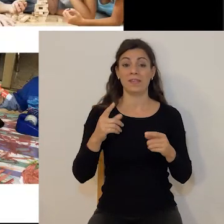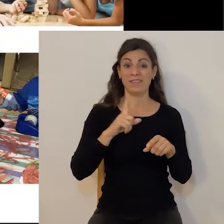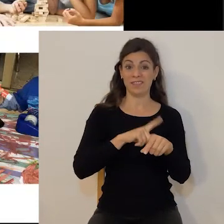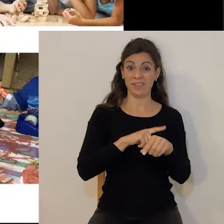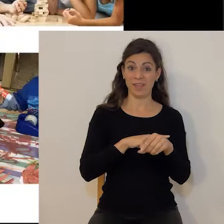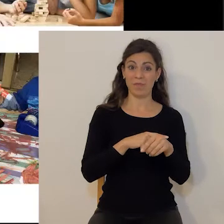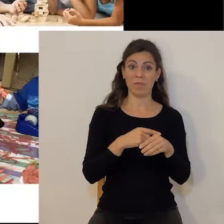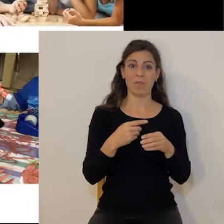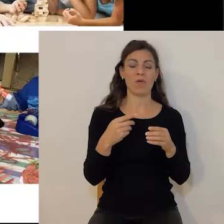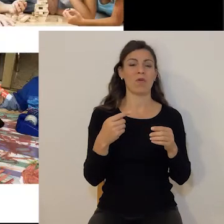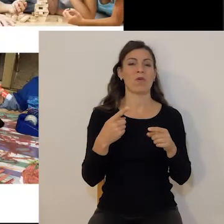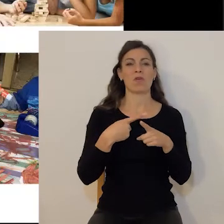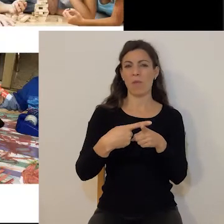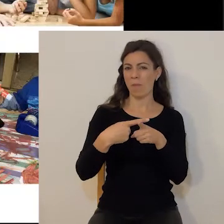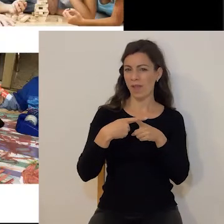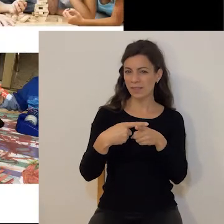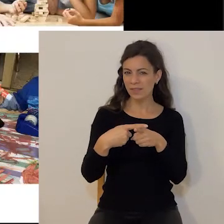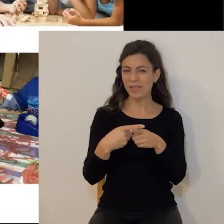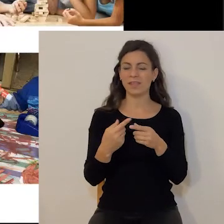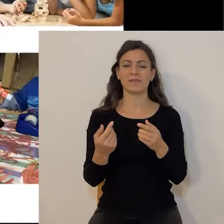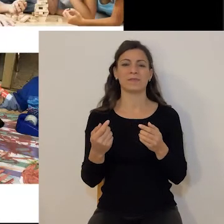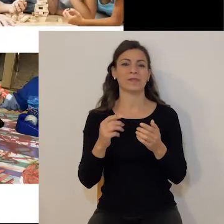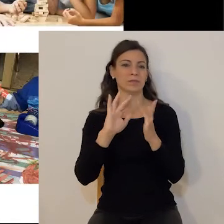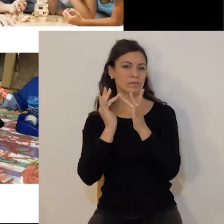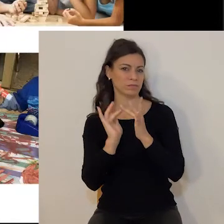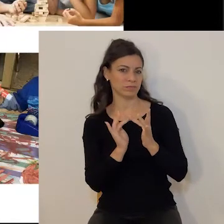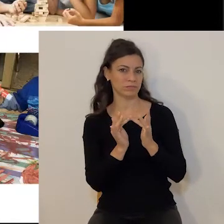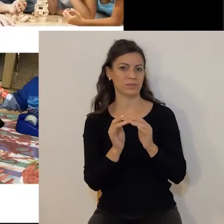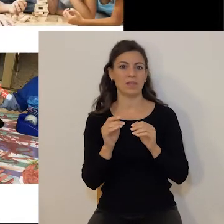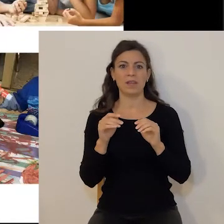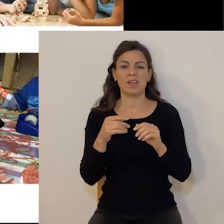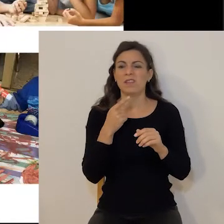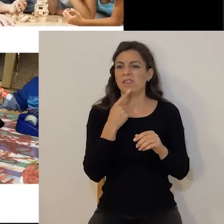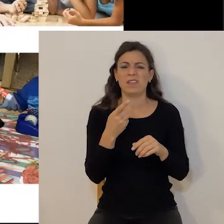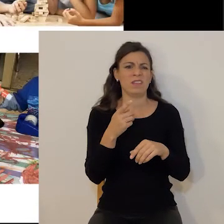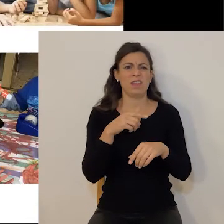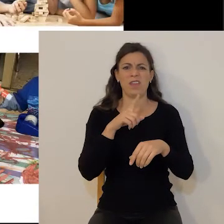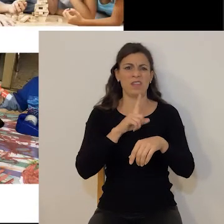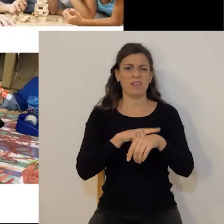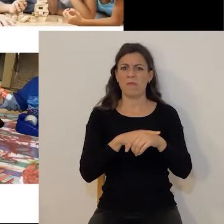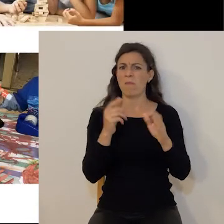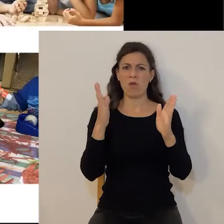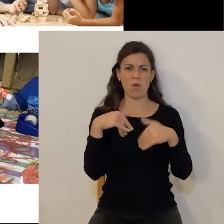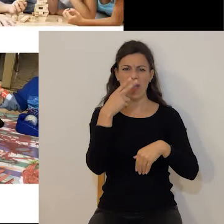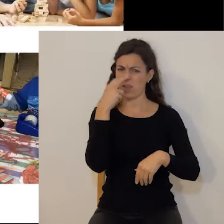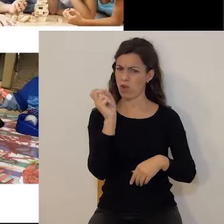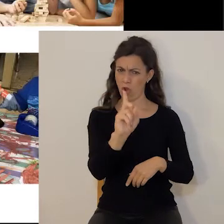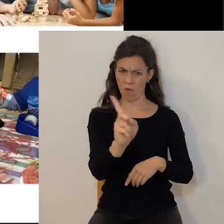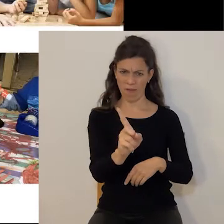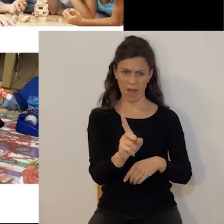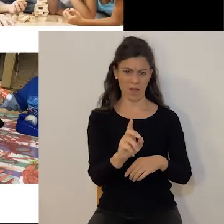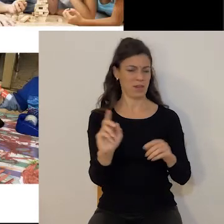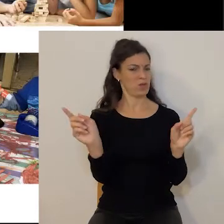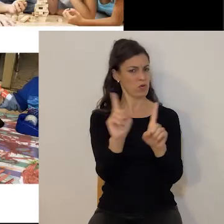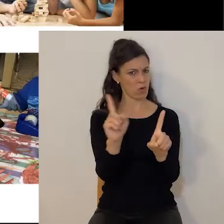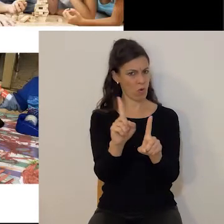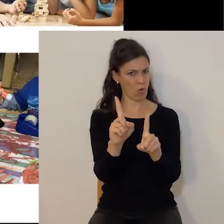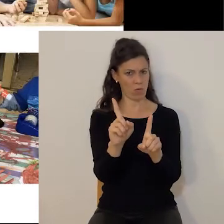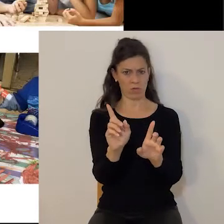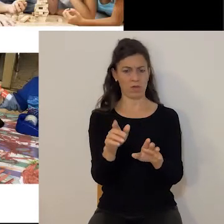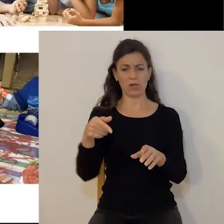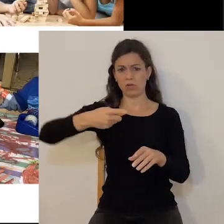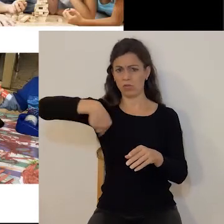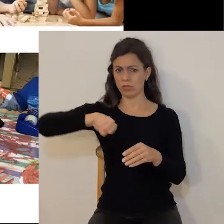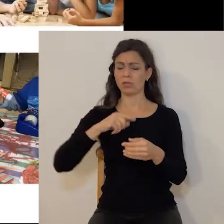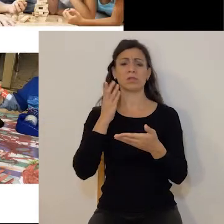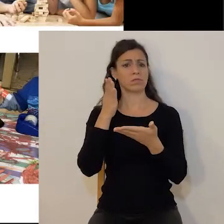tiempo. Y no me vale que alguien diga, no tenemos tiempo porque tenemos que hacer tareas. Hay que detener, hay